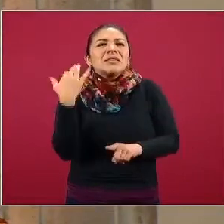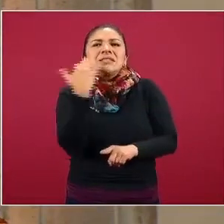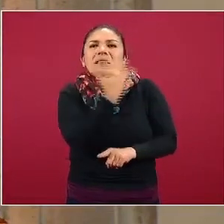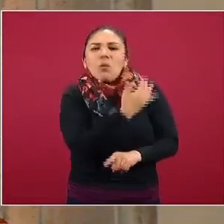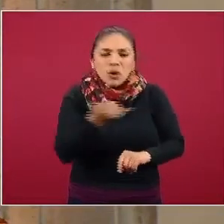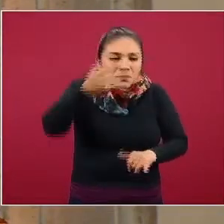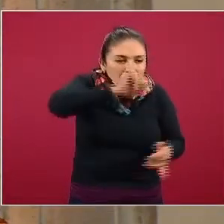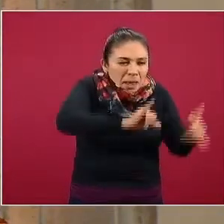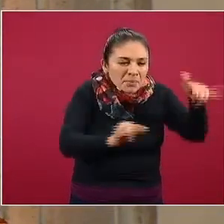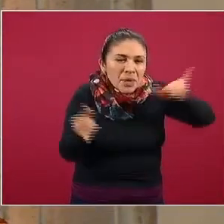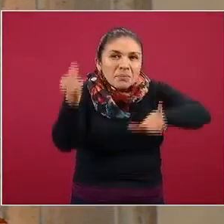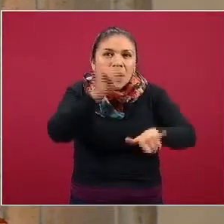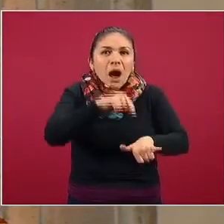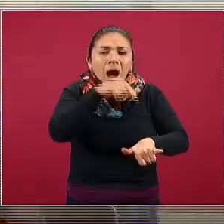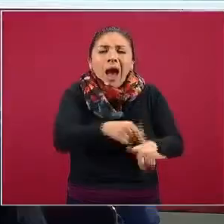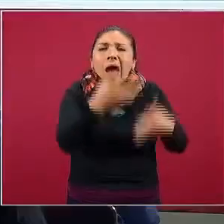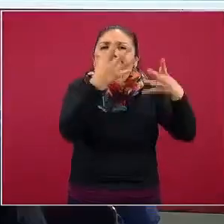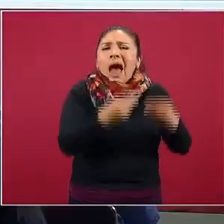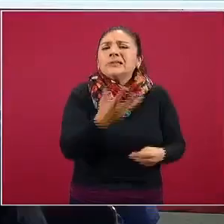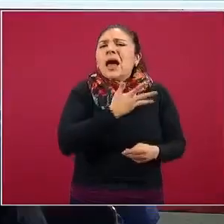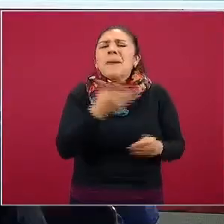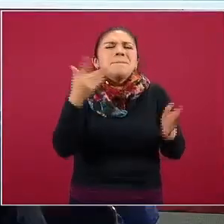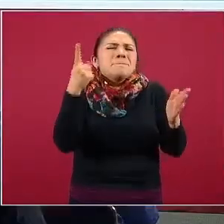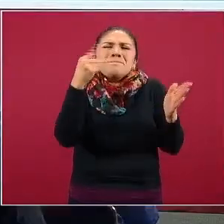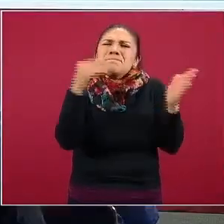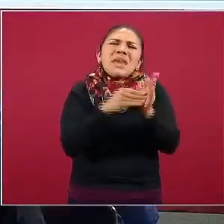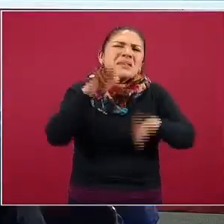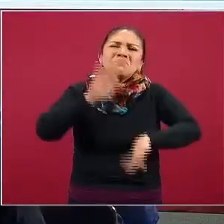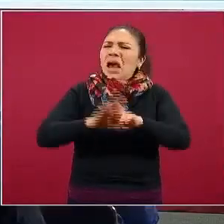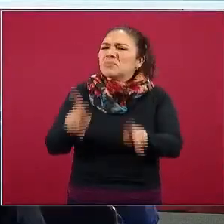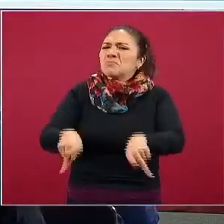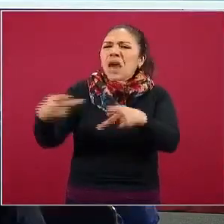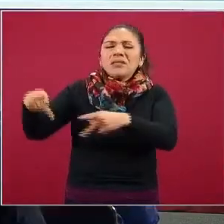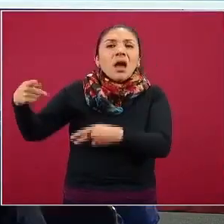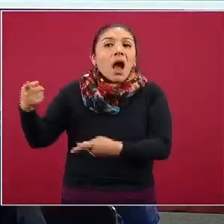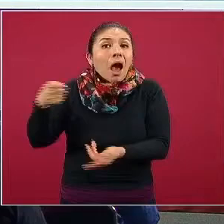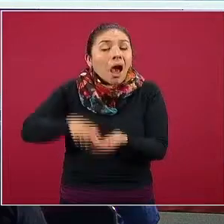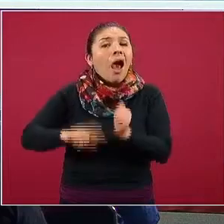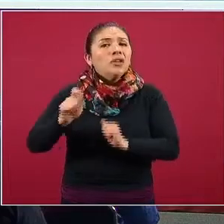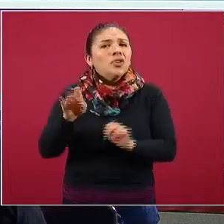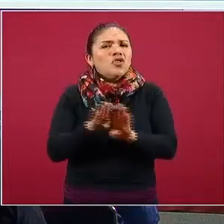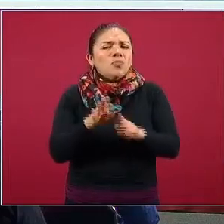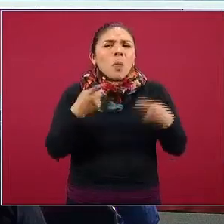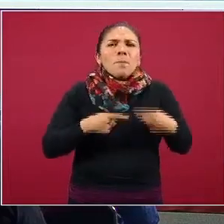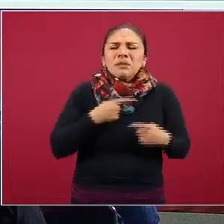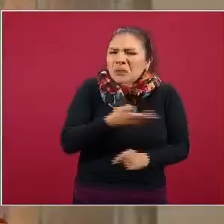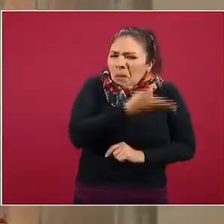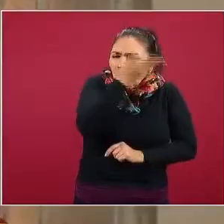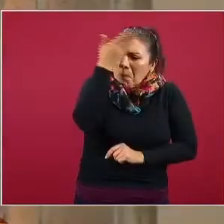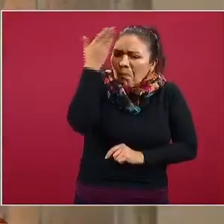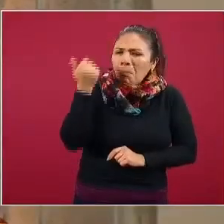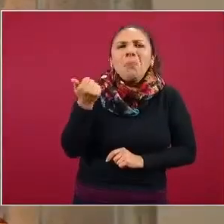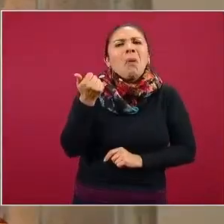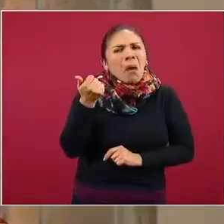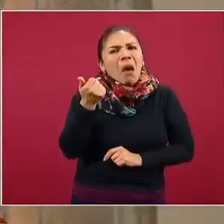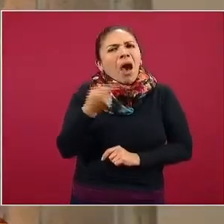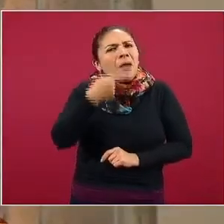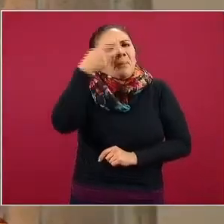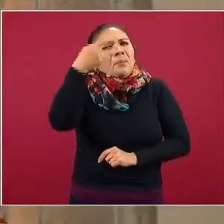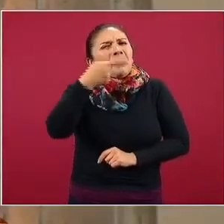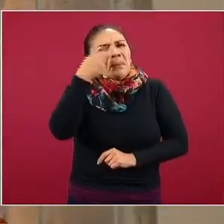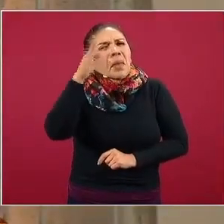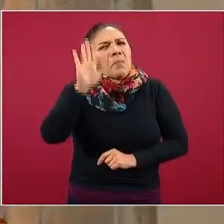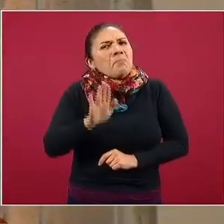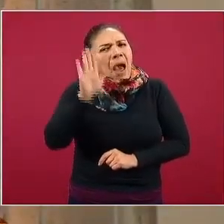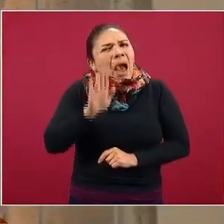saborizantes, de los que ya hay varios miles en el mercado, confundiendo obviamente al consumidor con un olor que